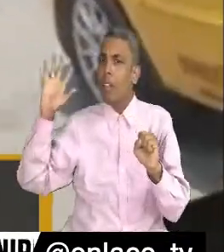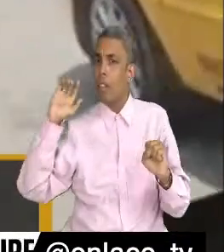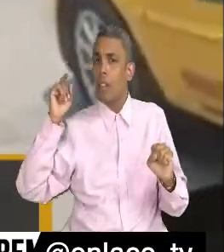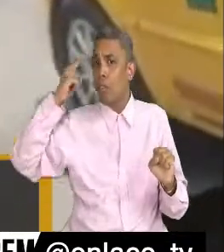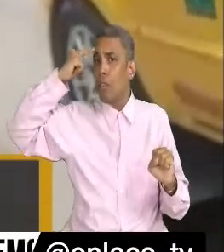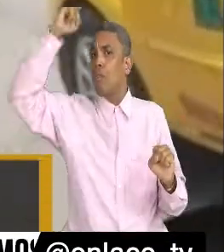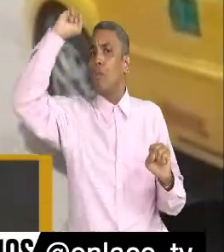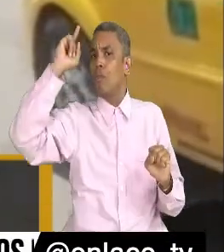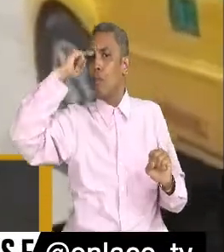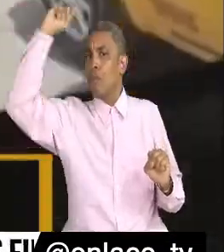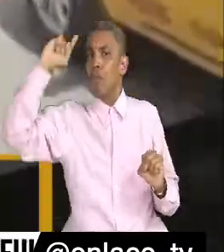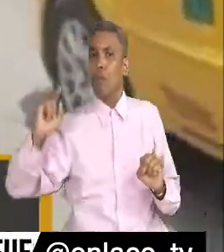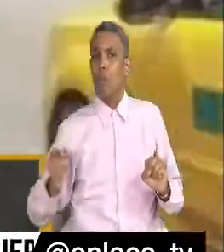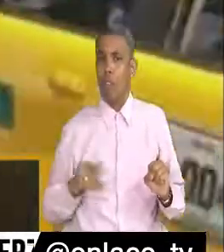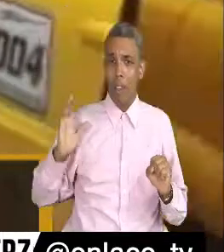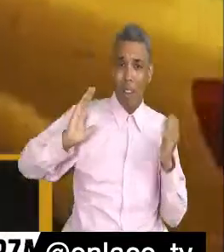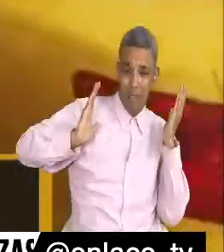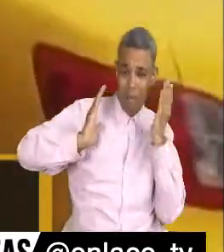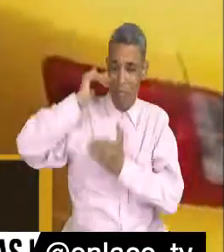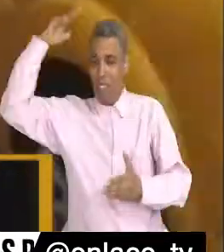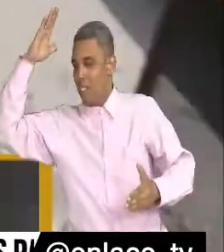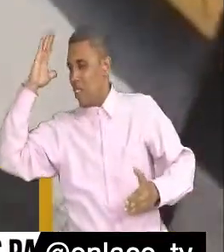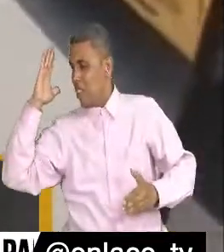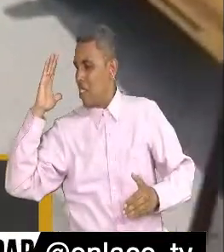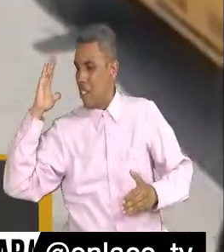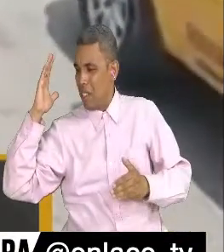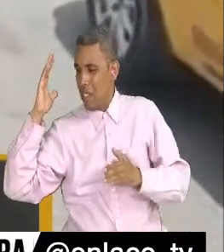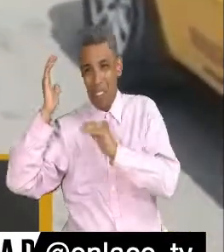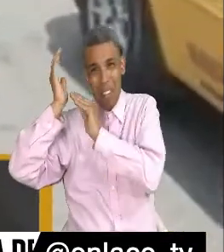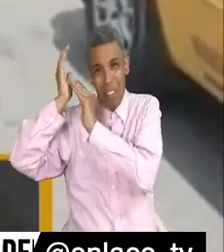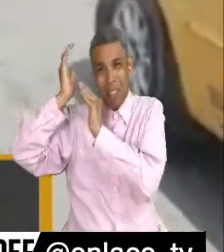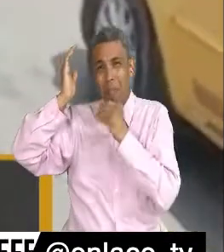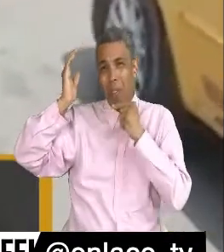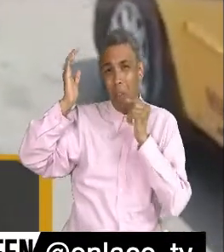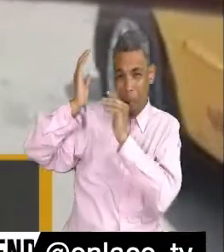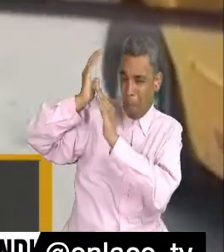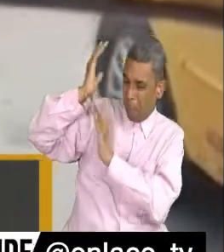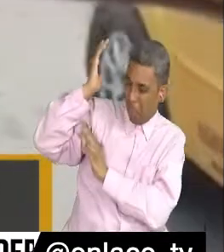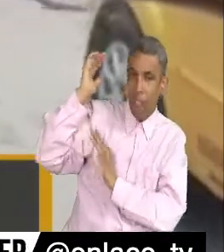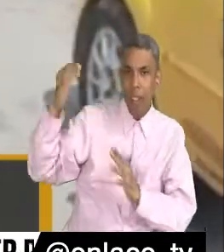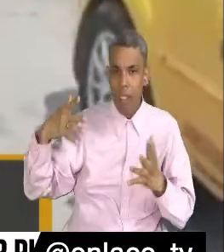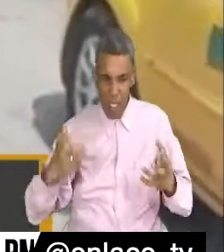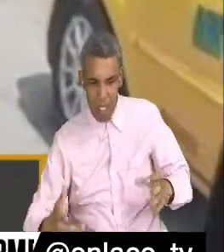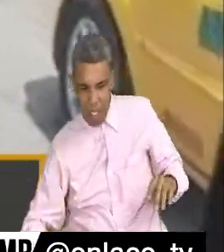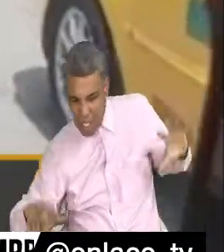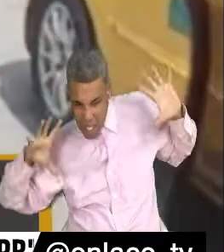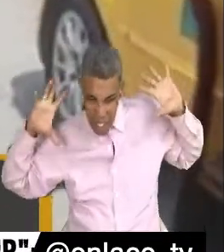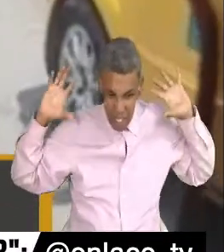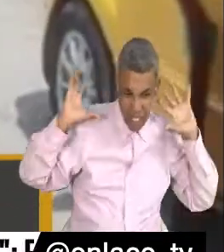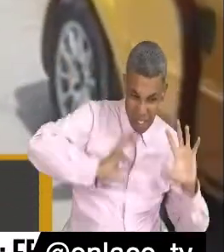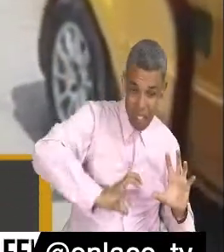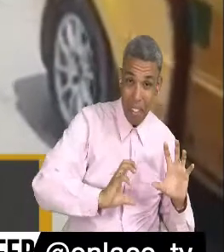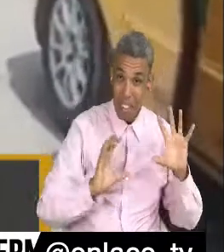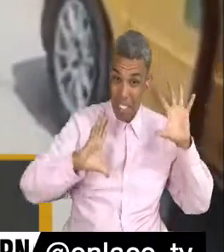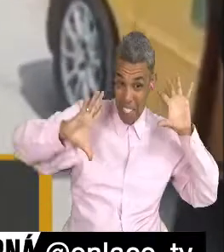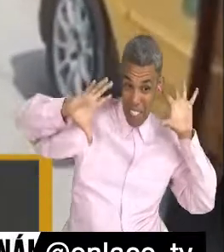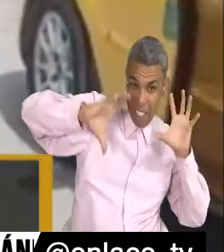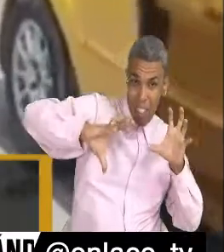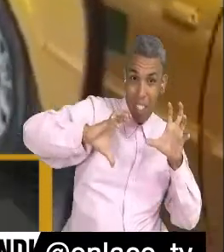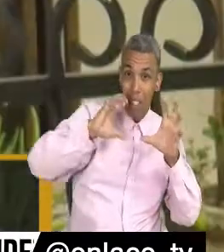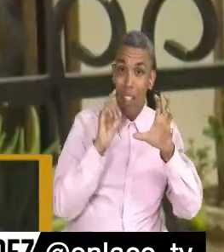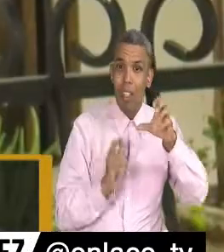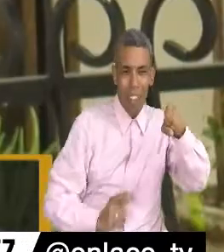que se sintió cortado el brazo, el hombre se me manda a quitarme la macheta con las dos manos, la agarra con las dos manos por el filo, la